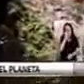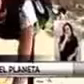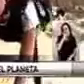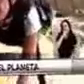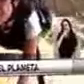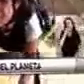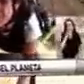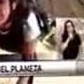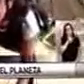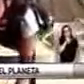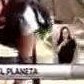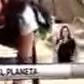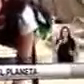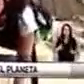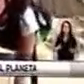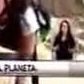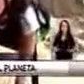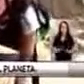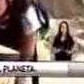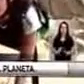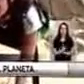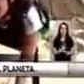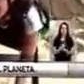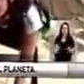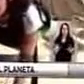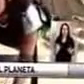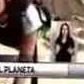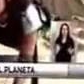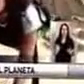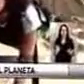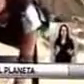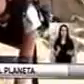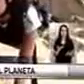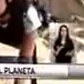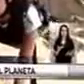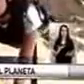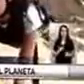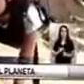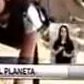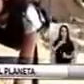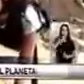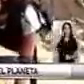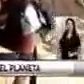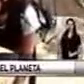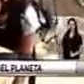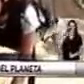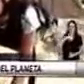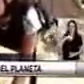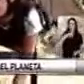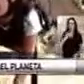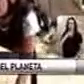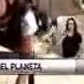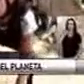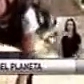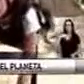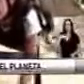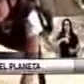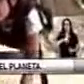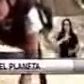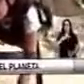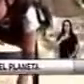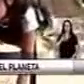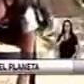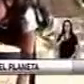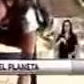Paisaje, hay que hacerlo. Nunca había estado a una altura tan grande, más de 300 metros, 380